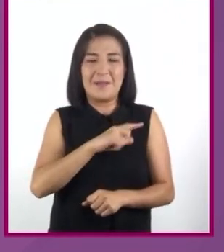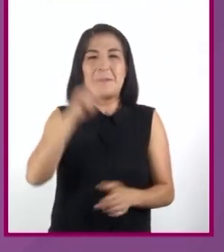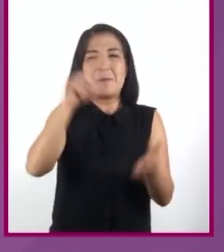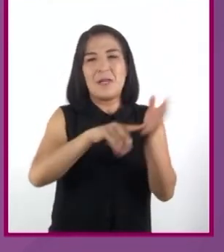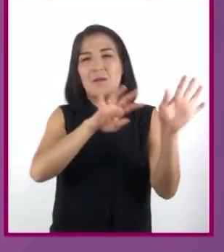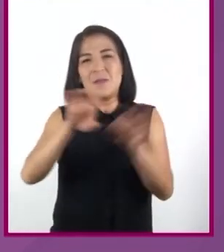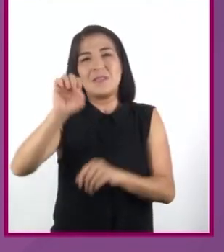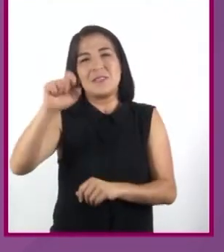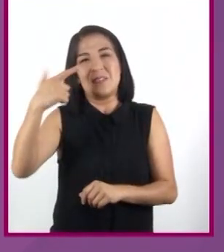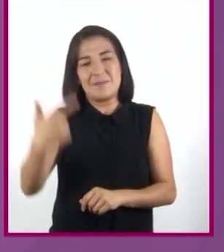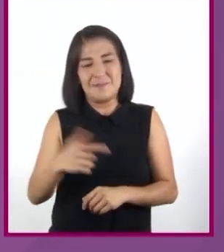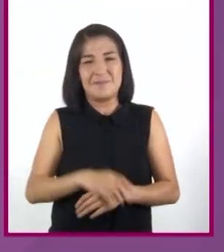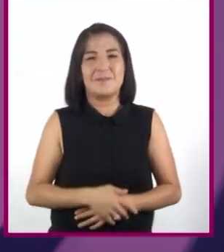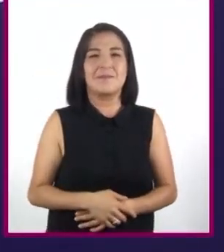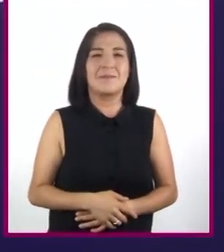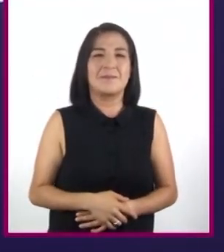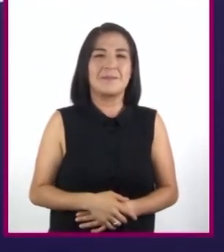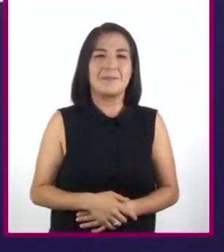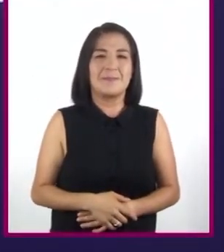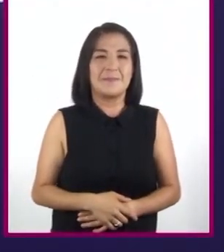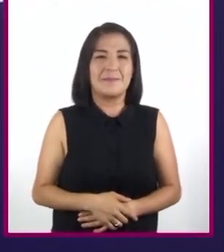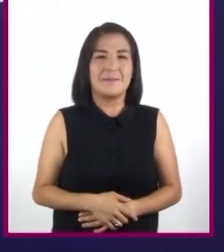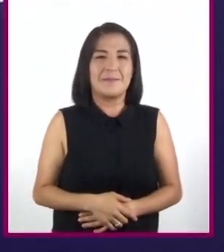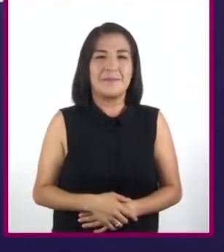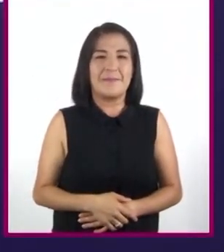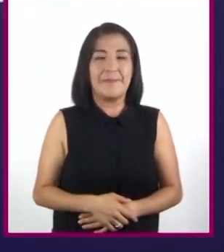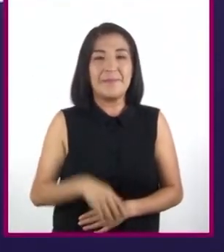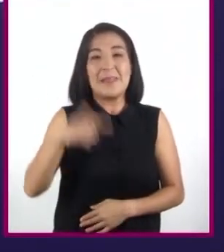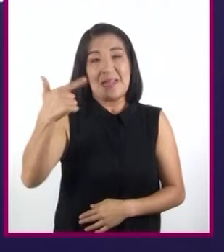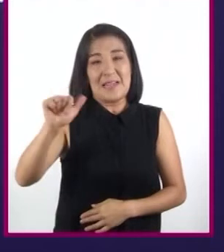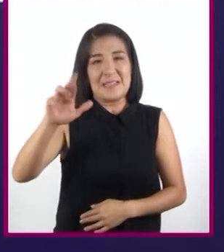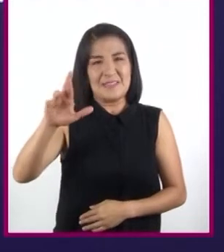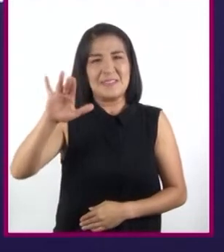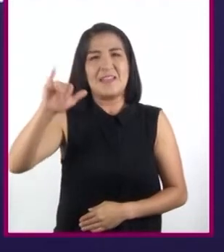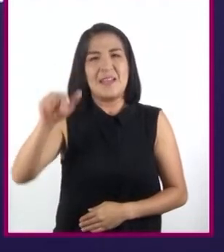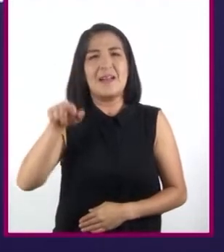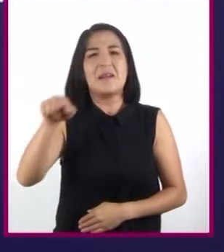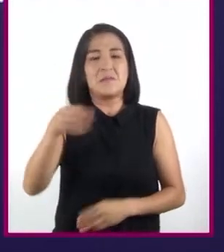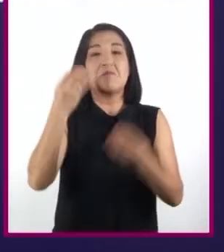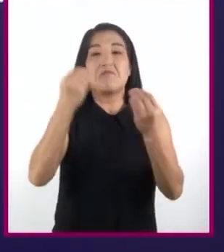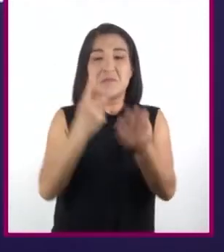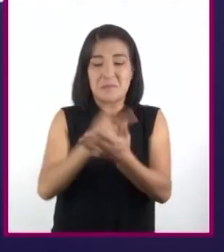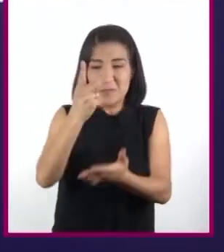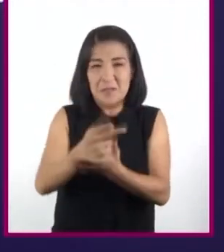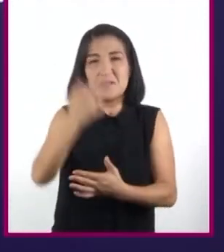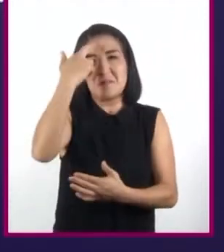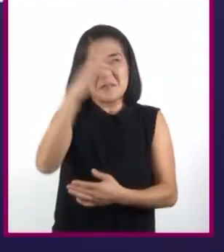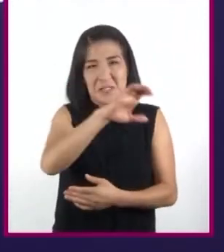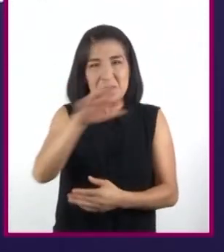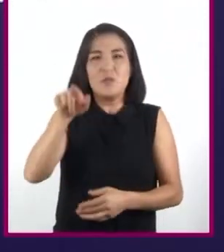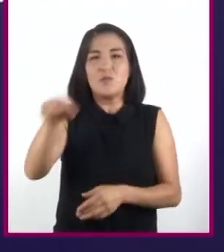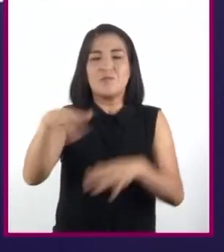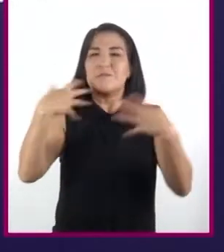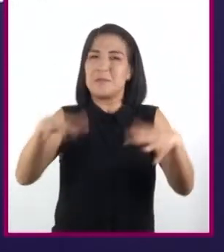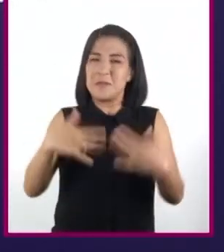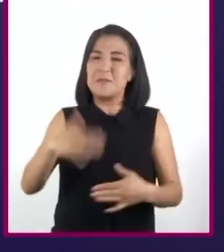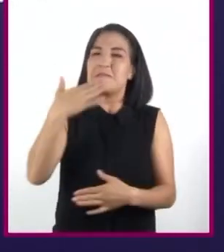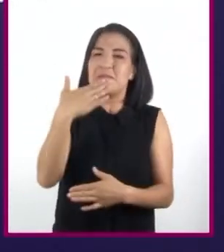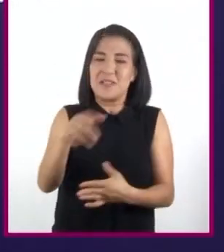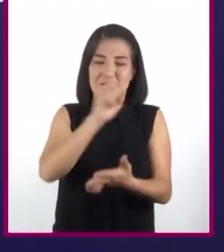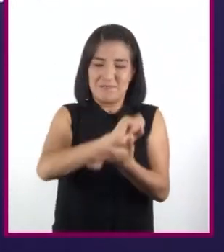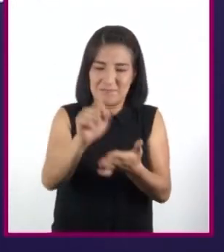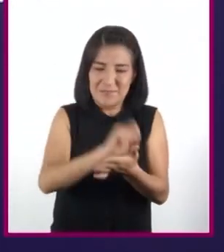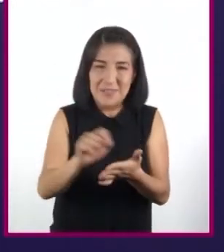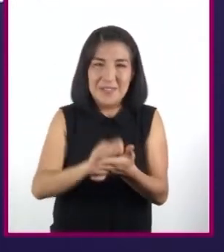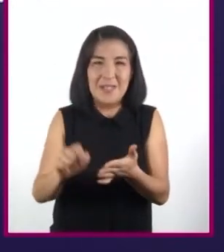1967, fragmento. García Márquez recibió muchos reconocimientos y por su excelente forma